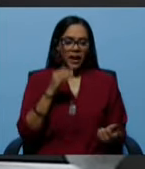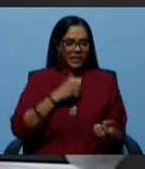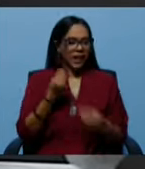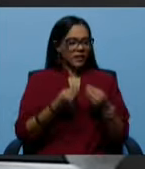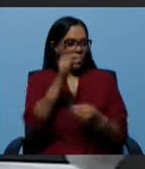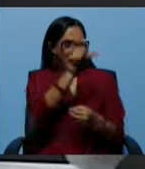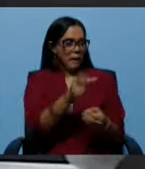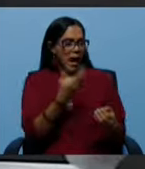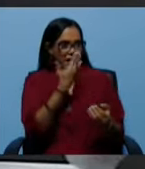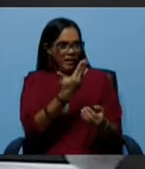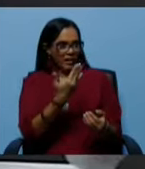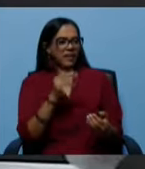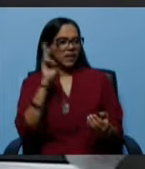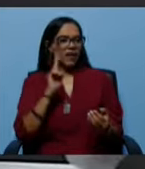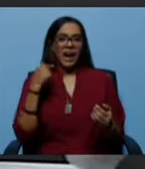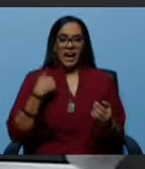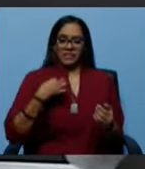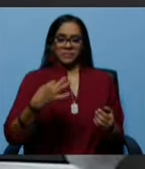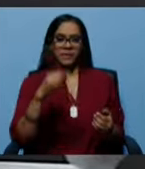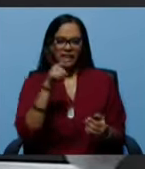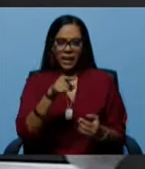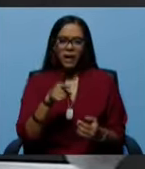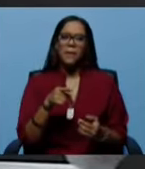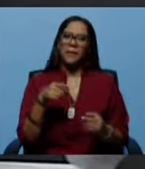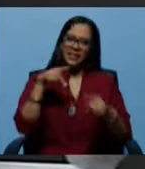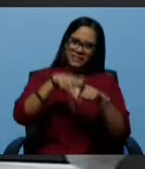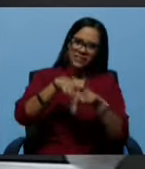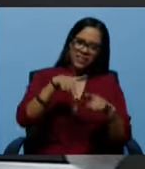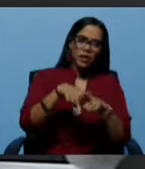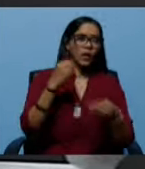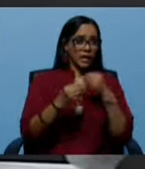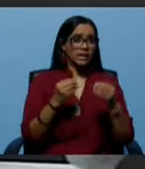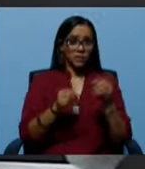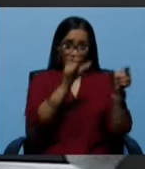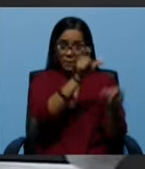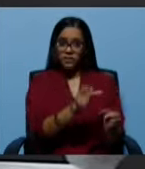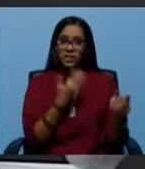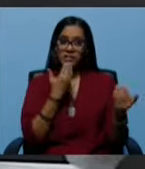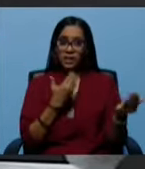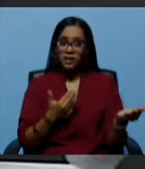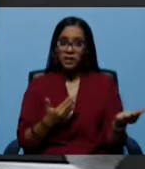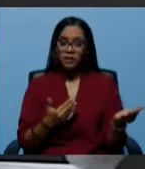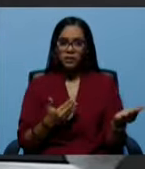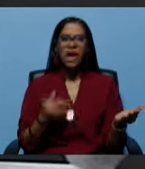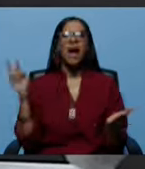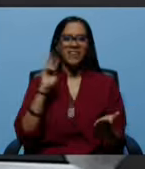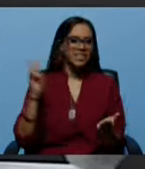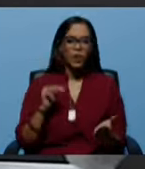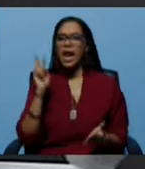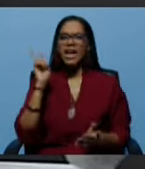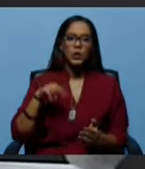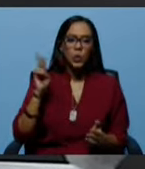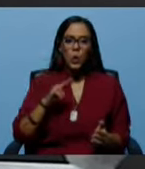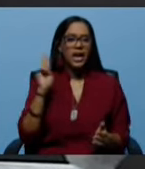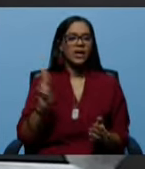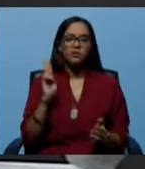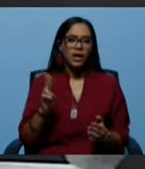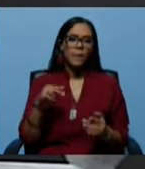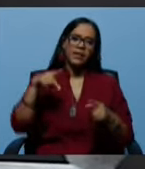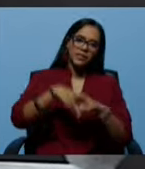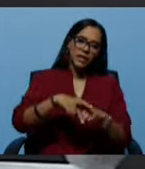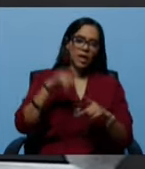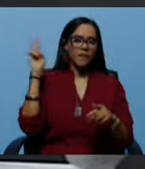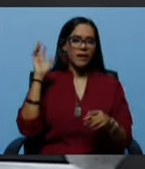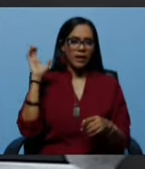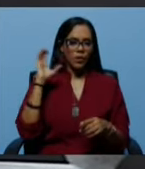vecino y que te están utilizando a ti para hacerle lo que le están haciendo al vecino. A Venezuela jamás la usarán para hacerle daño a Colombia.